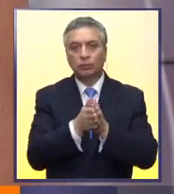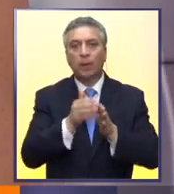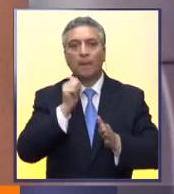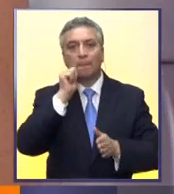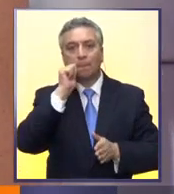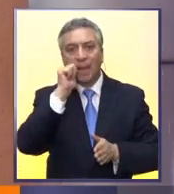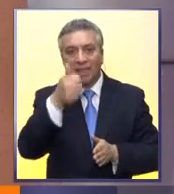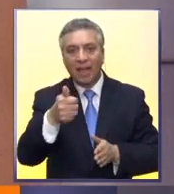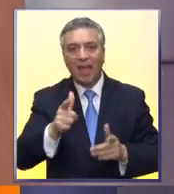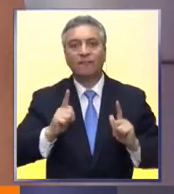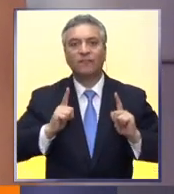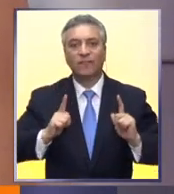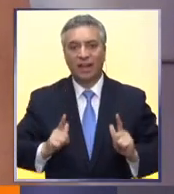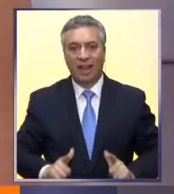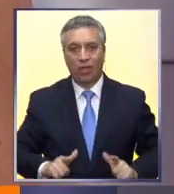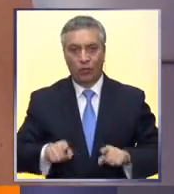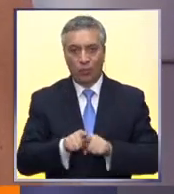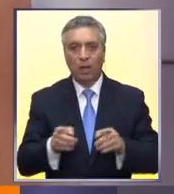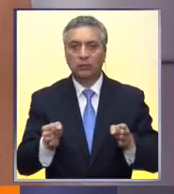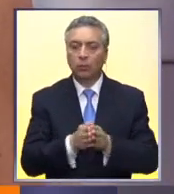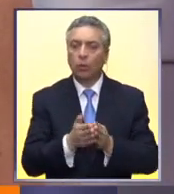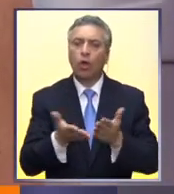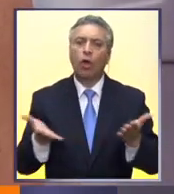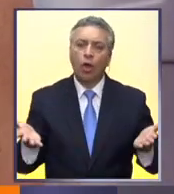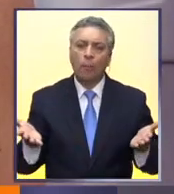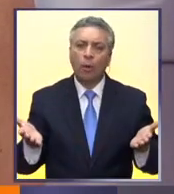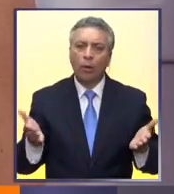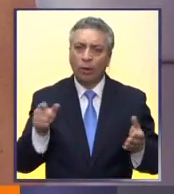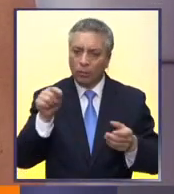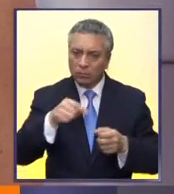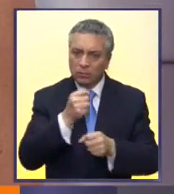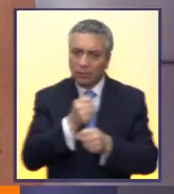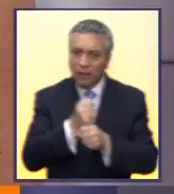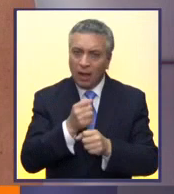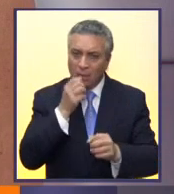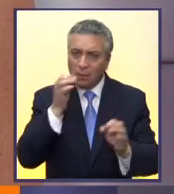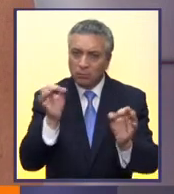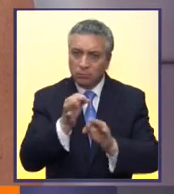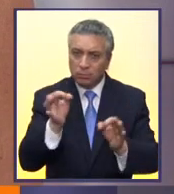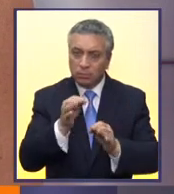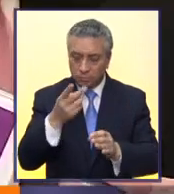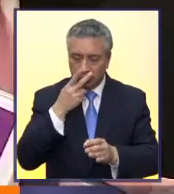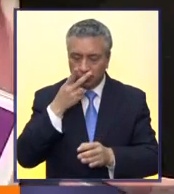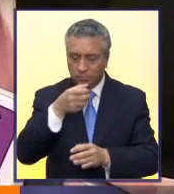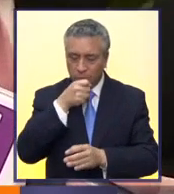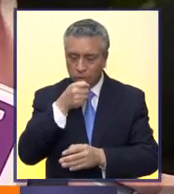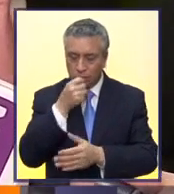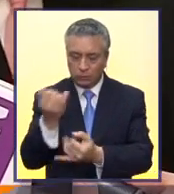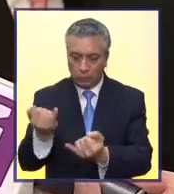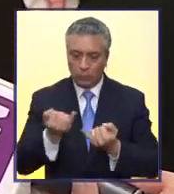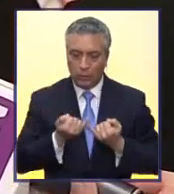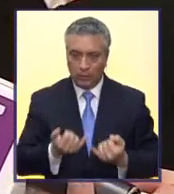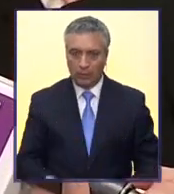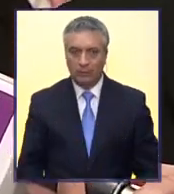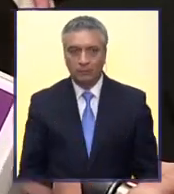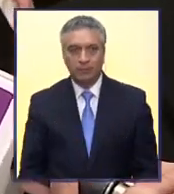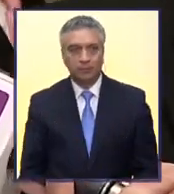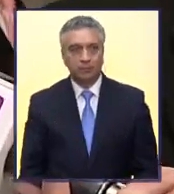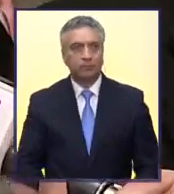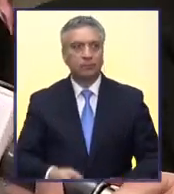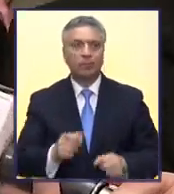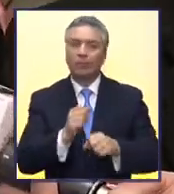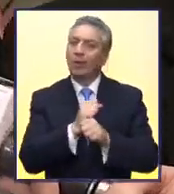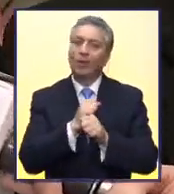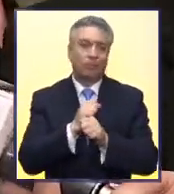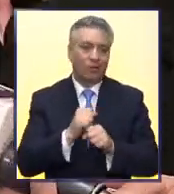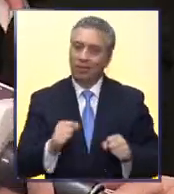¿Qué dicen los parlamentarios? ¿Cómo explican esta medida? Cristina González nos cuenta. No podemos seguir